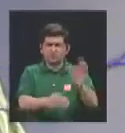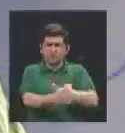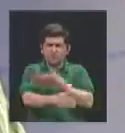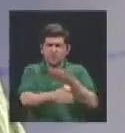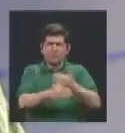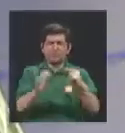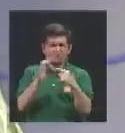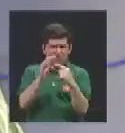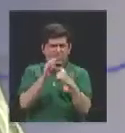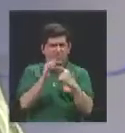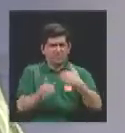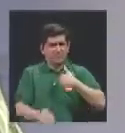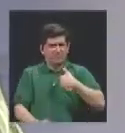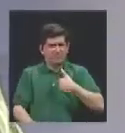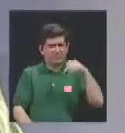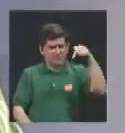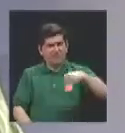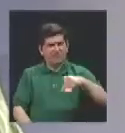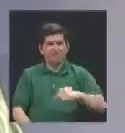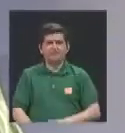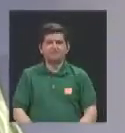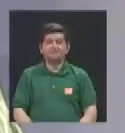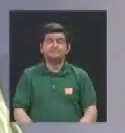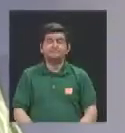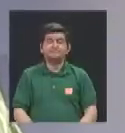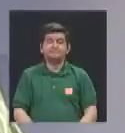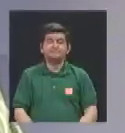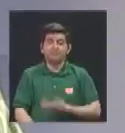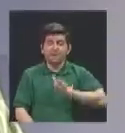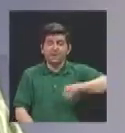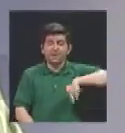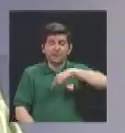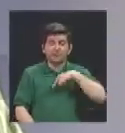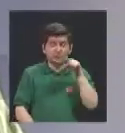los 5 años ya tocaba guitarra. Después,